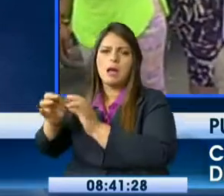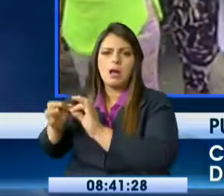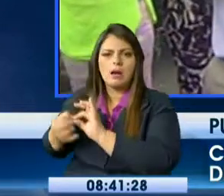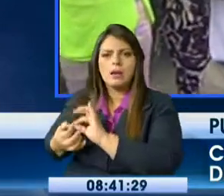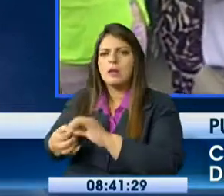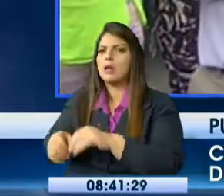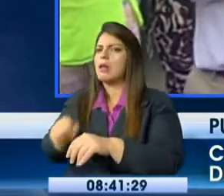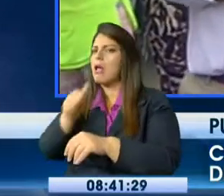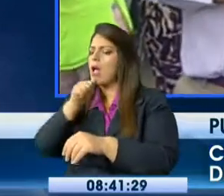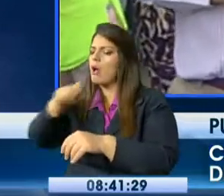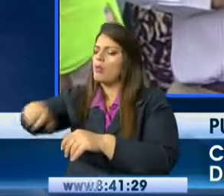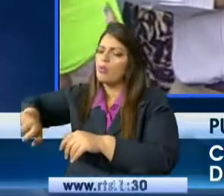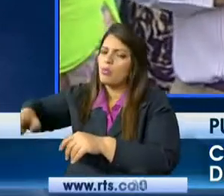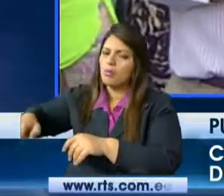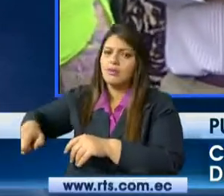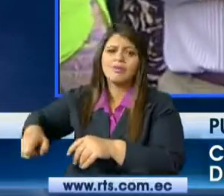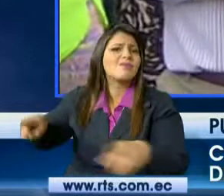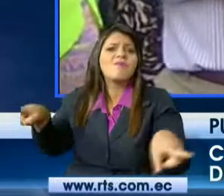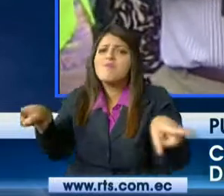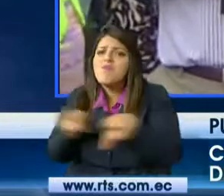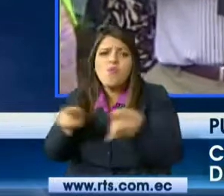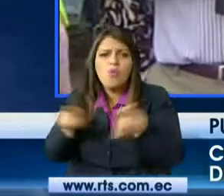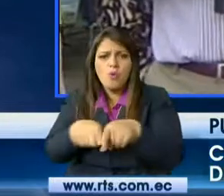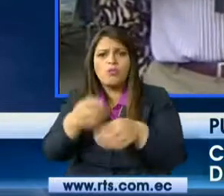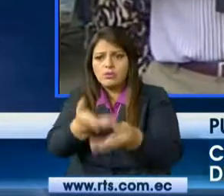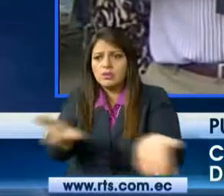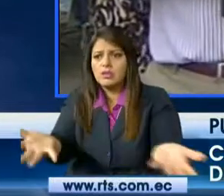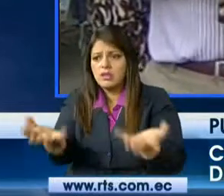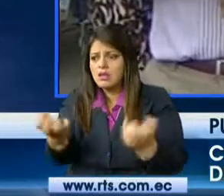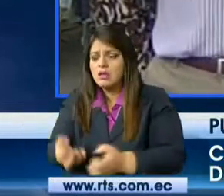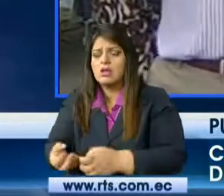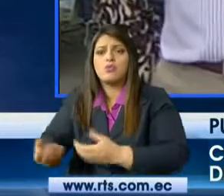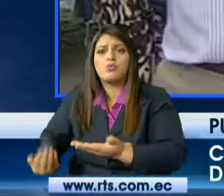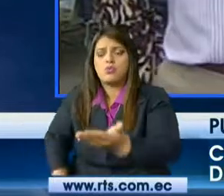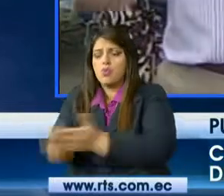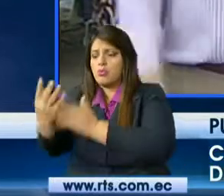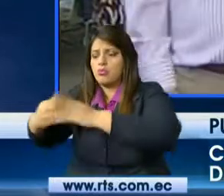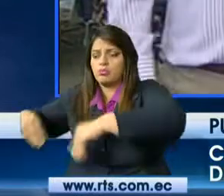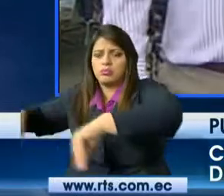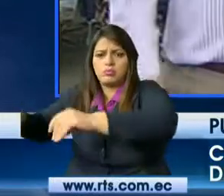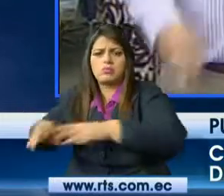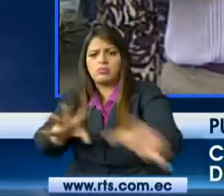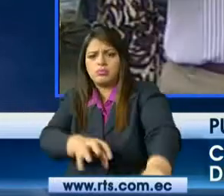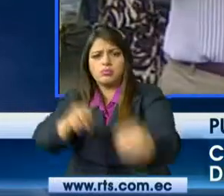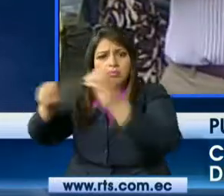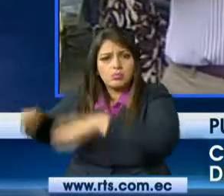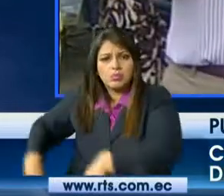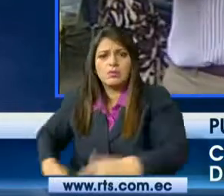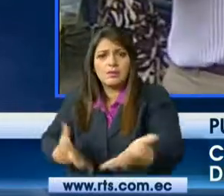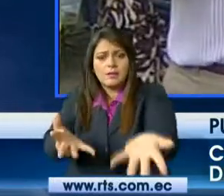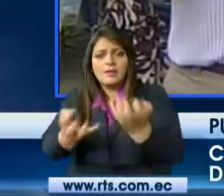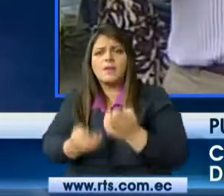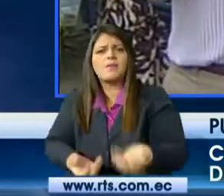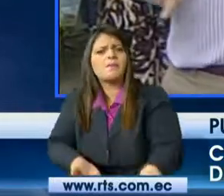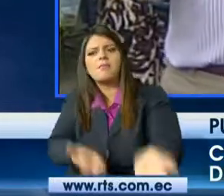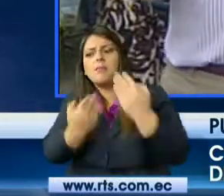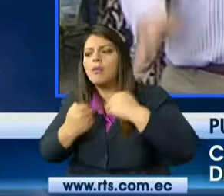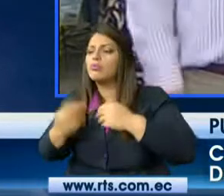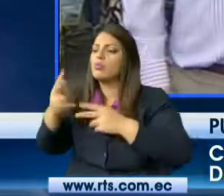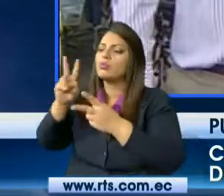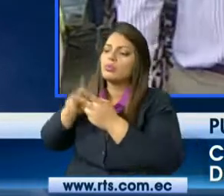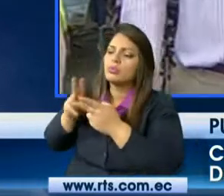terreno porque se necesita. Este también es una situación social, son muchos comerciantes. Dice el abogado que solamente son 2 asociaciones,